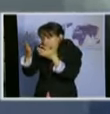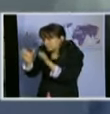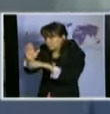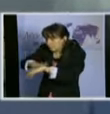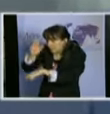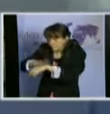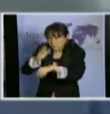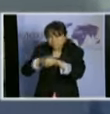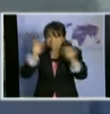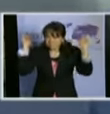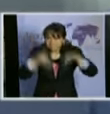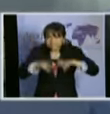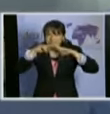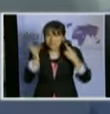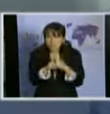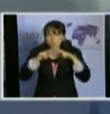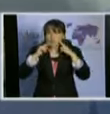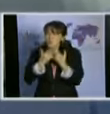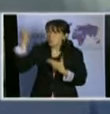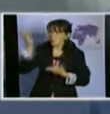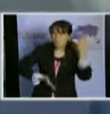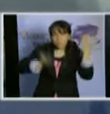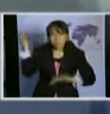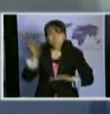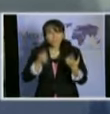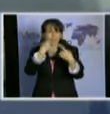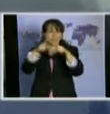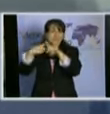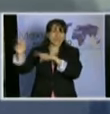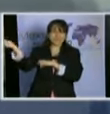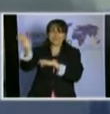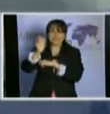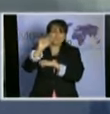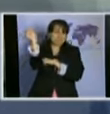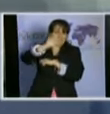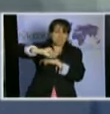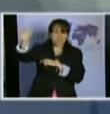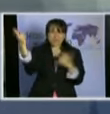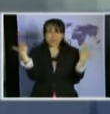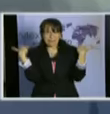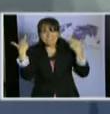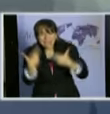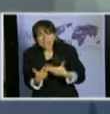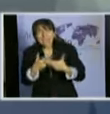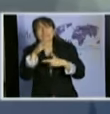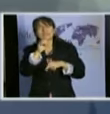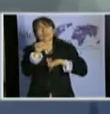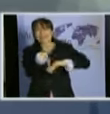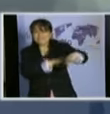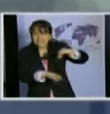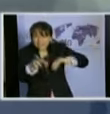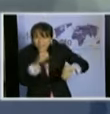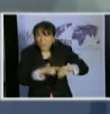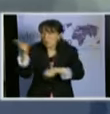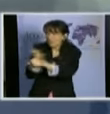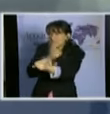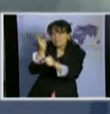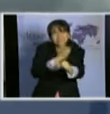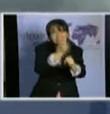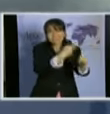días. Tuvimos académicos, embajadores, en fin, tuvimos hoy día a las organizaciones de la sociedad civil y